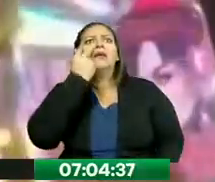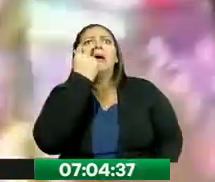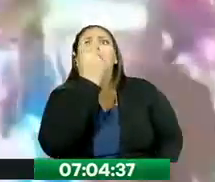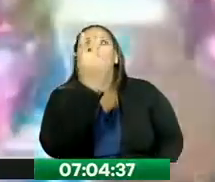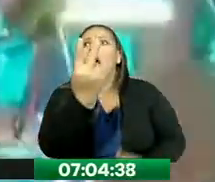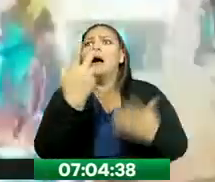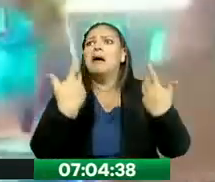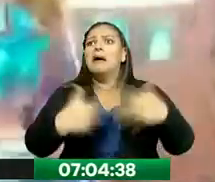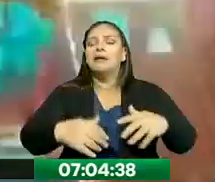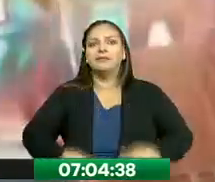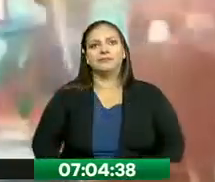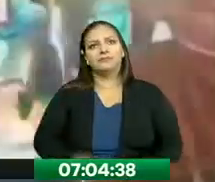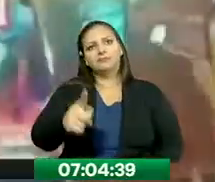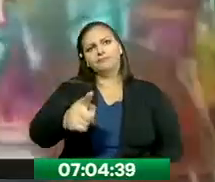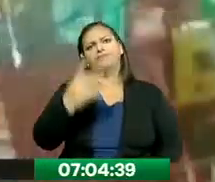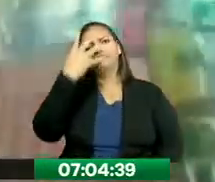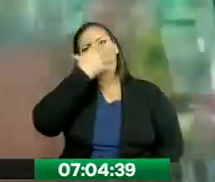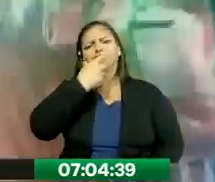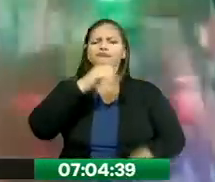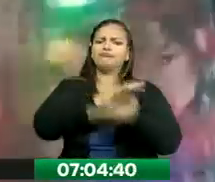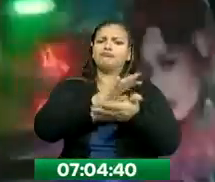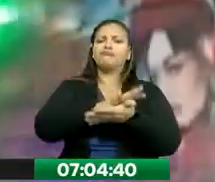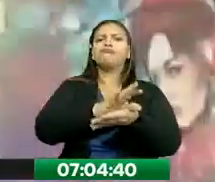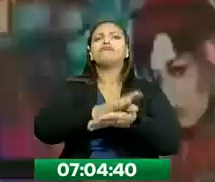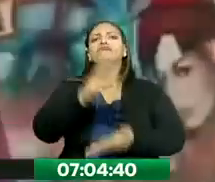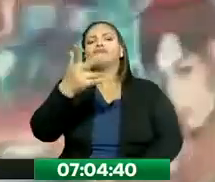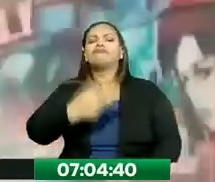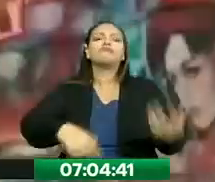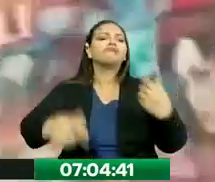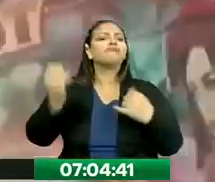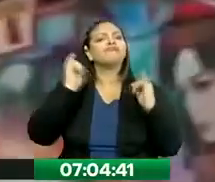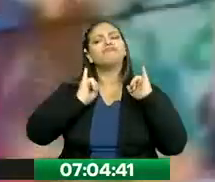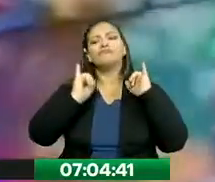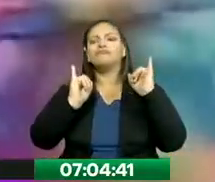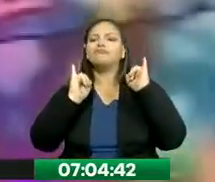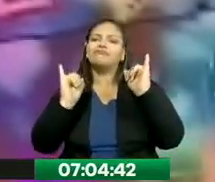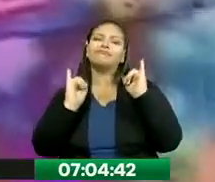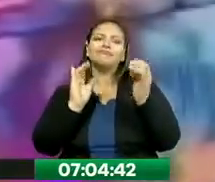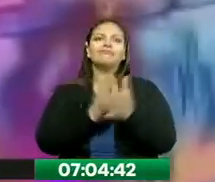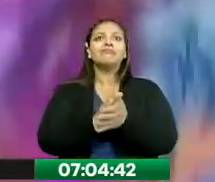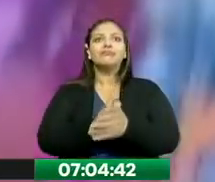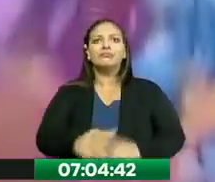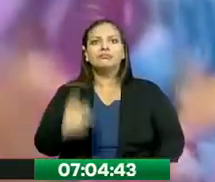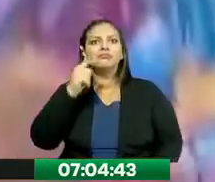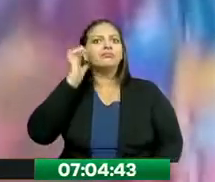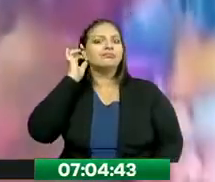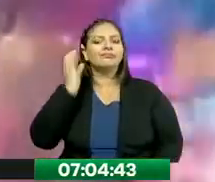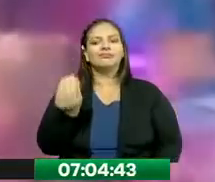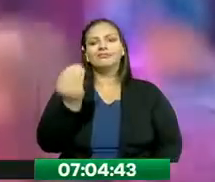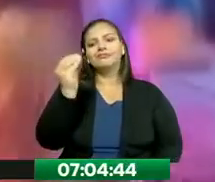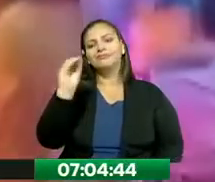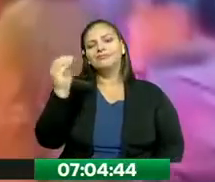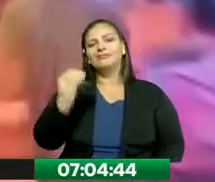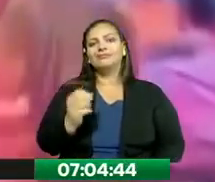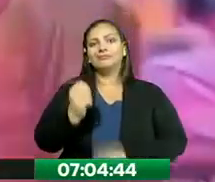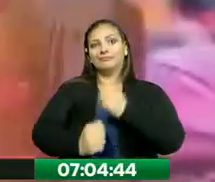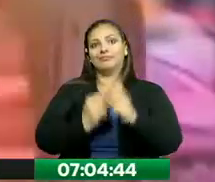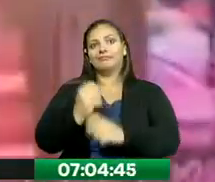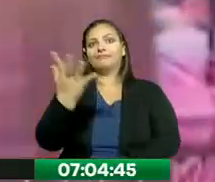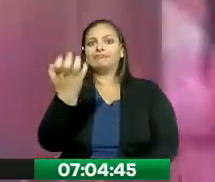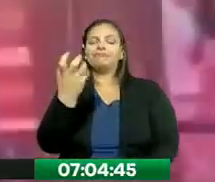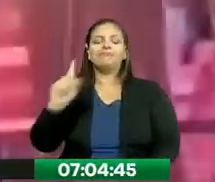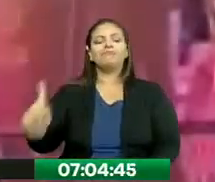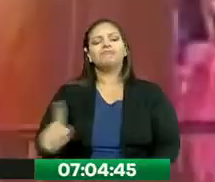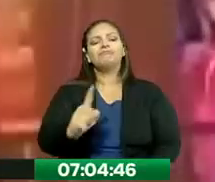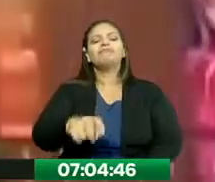Era una noche de diversión en un parque mecánico en El Quinche, cuando de repente en uno de los juegos se observa a una persona salirse del